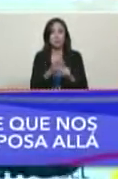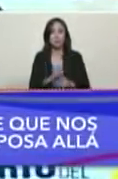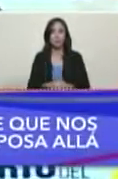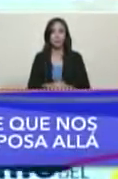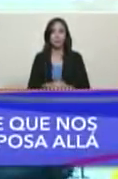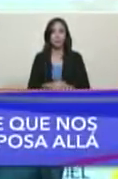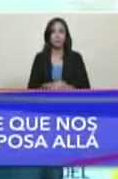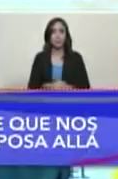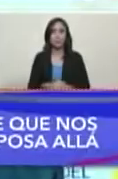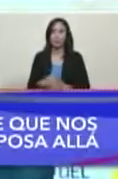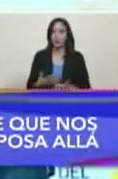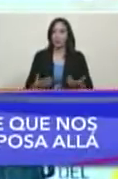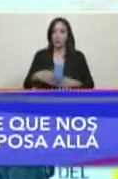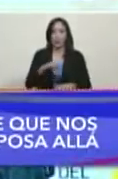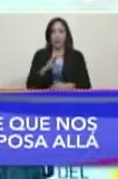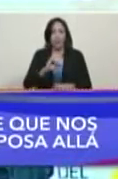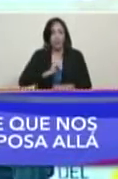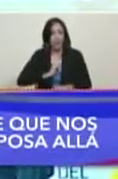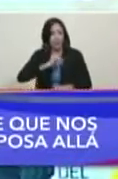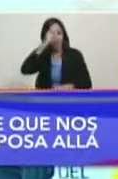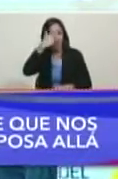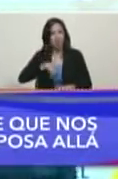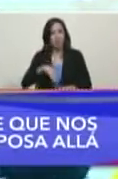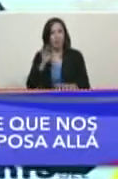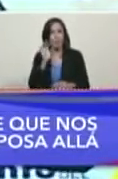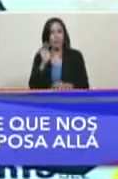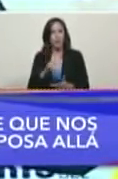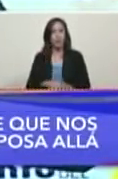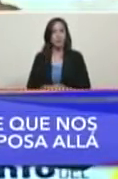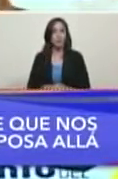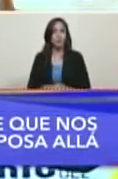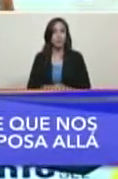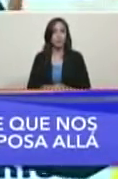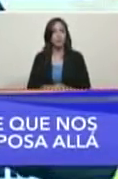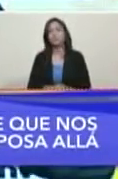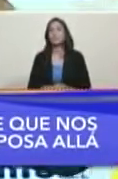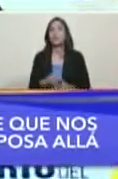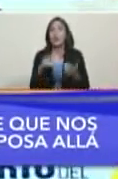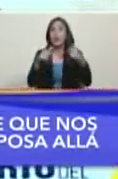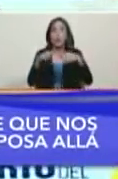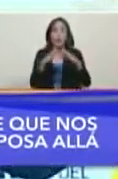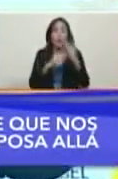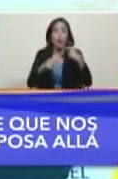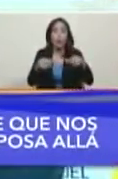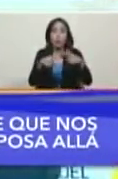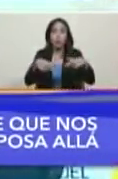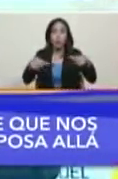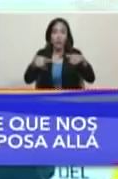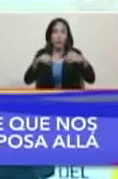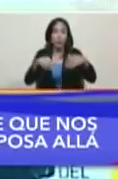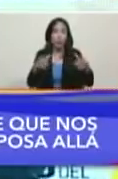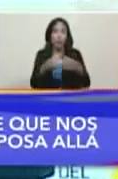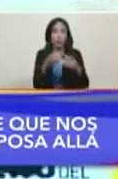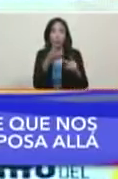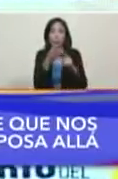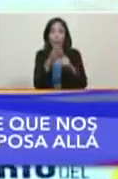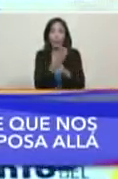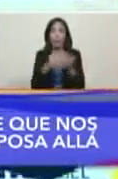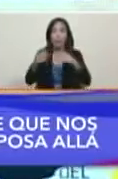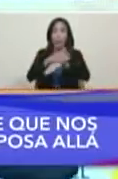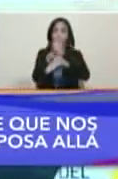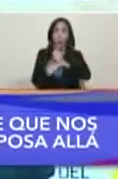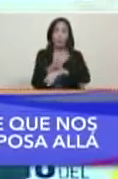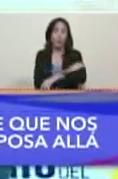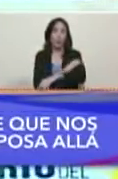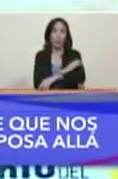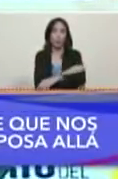por la dignidad de Venezuela. Todo esto es promovido por la derecha fascista. Todo esto